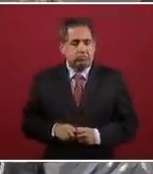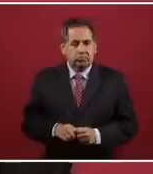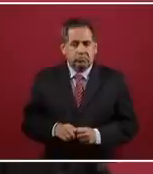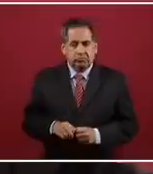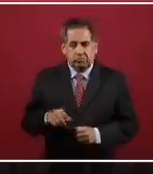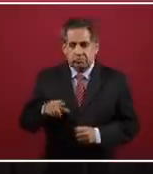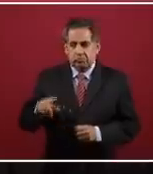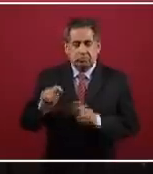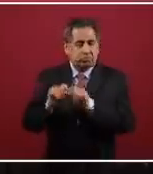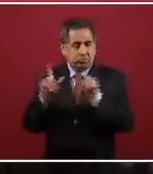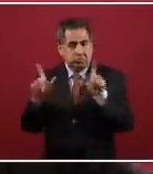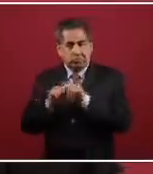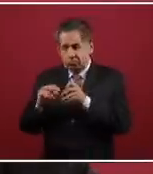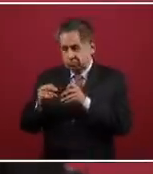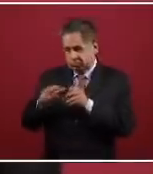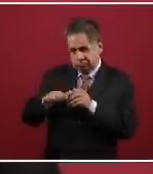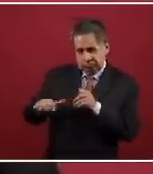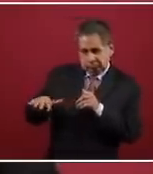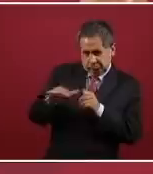parte de Tlaxcala,